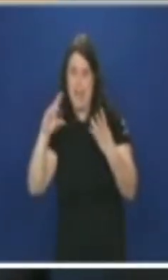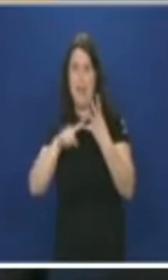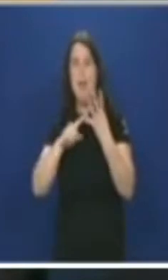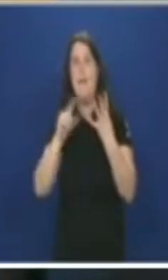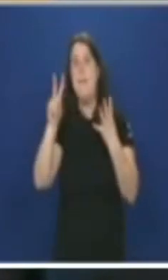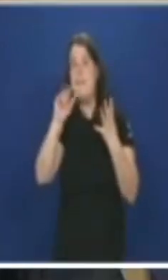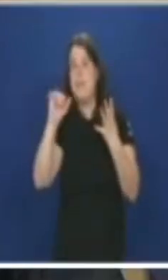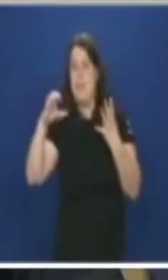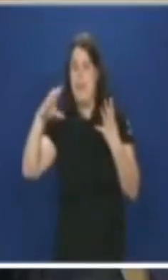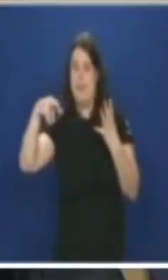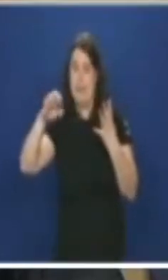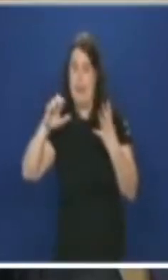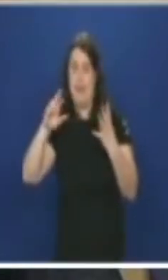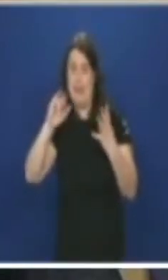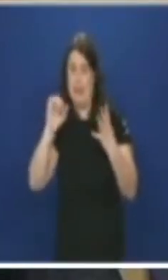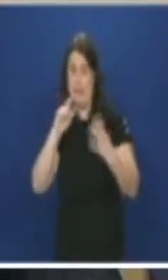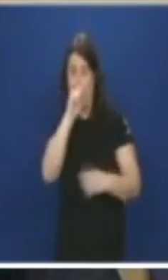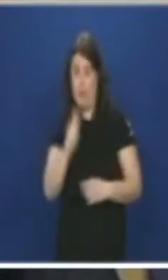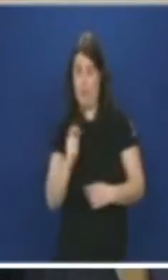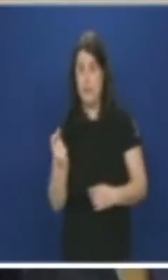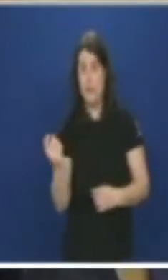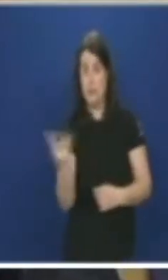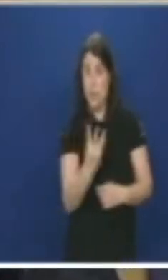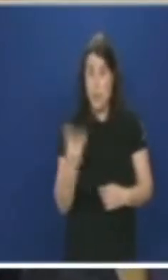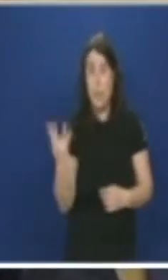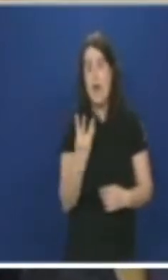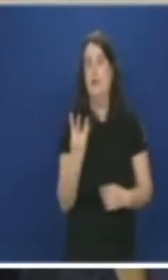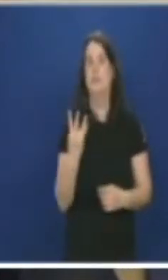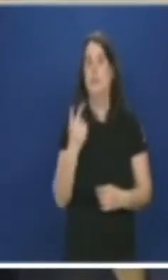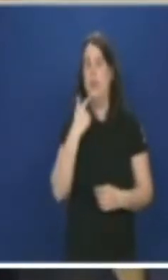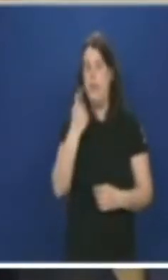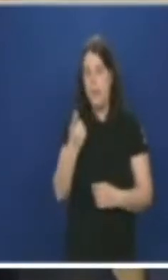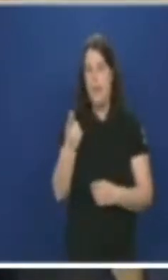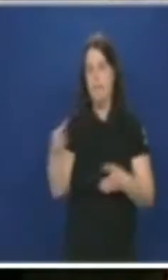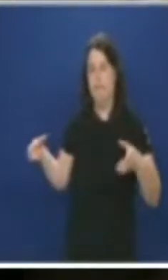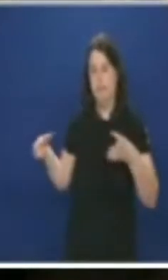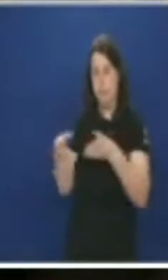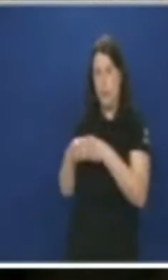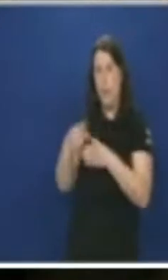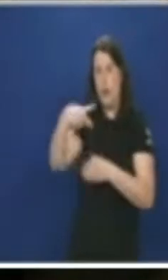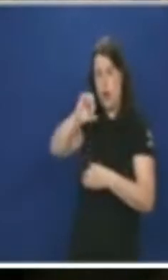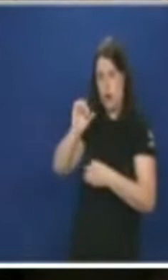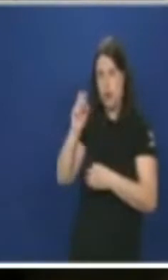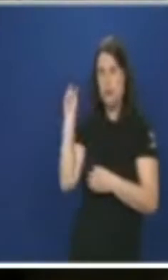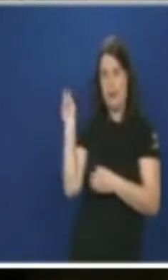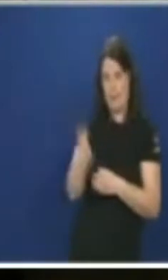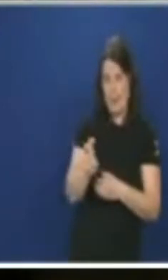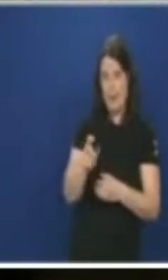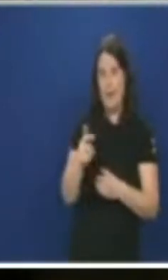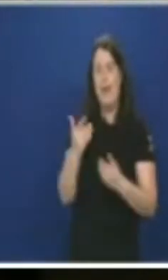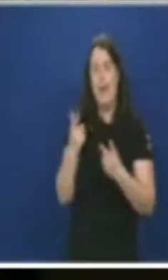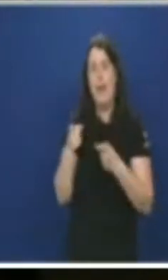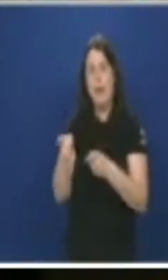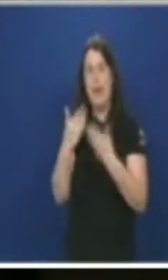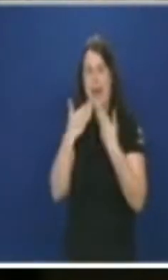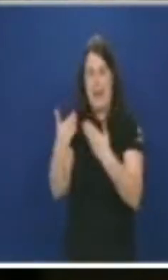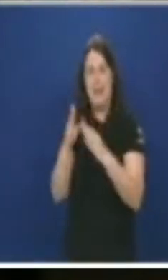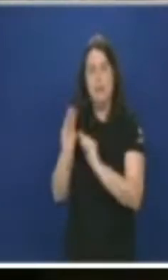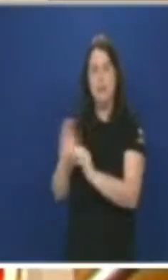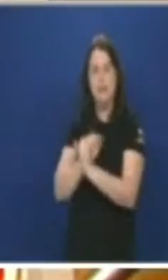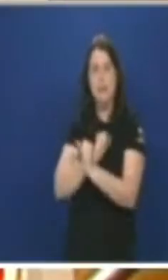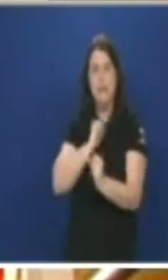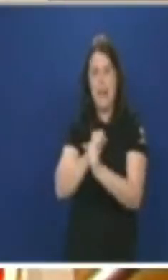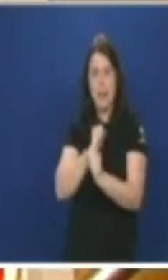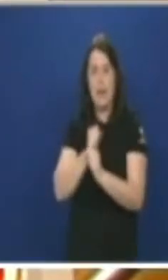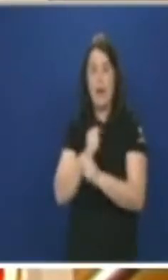Risco inmortalizan nomes senlleiros da xeración nos, despregando un traballo do que